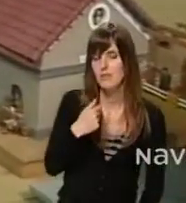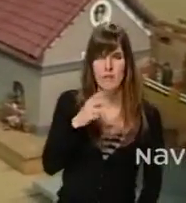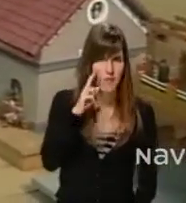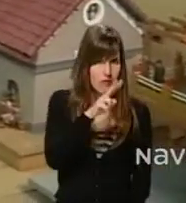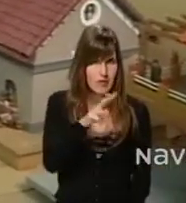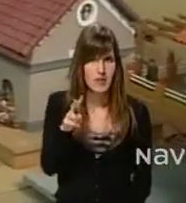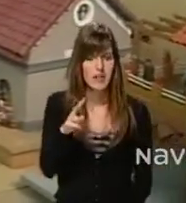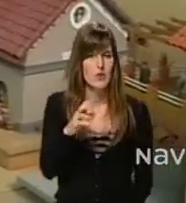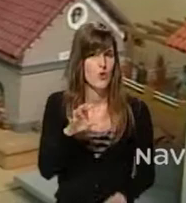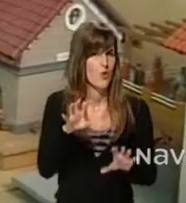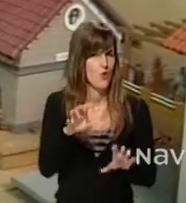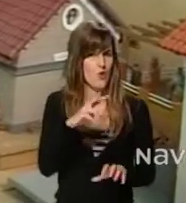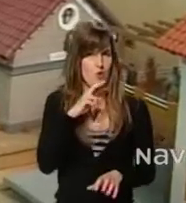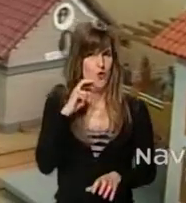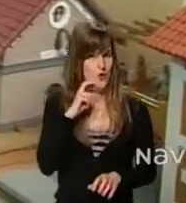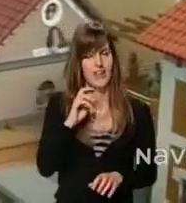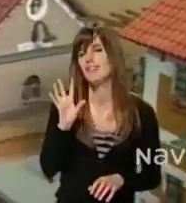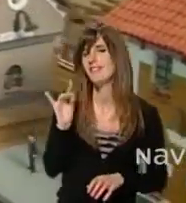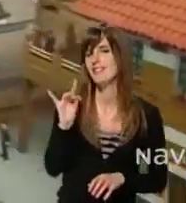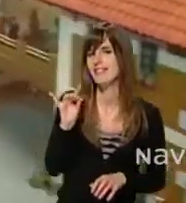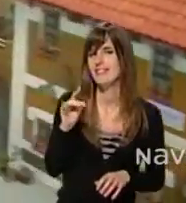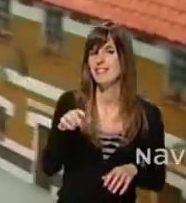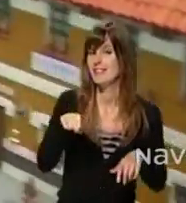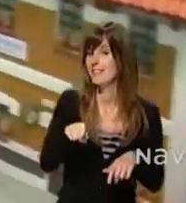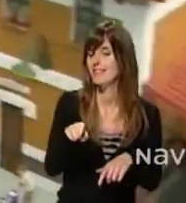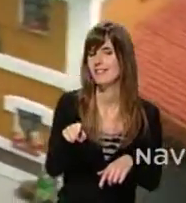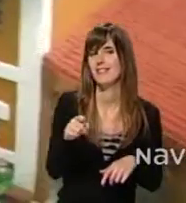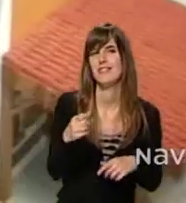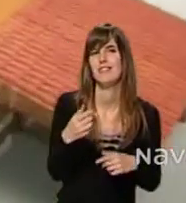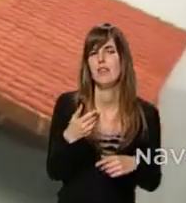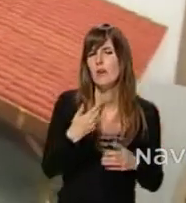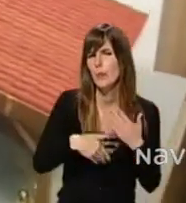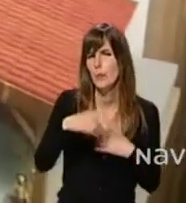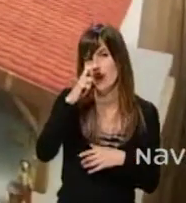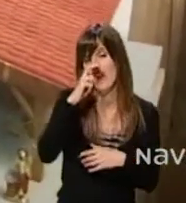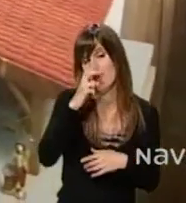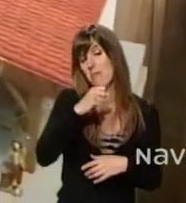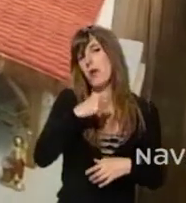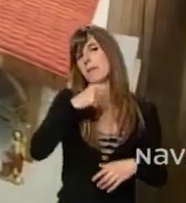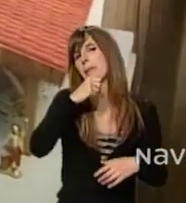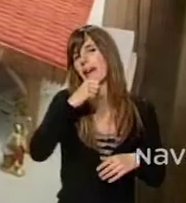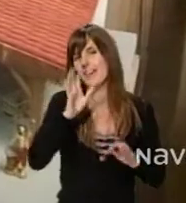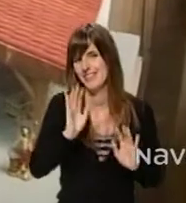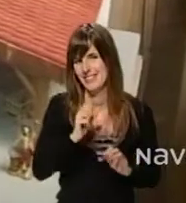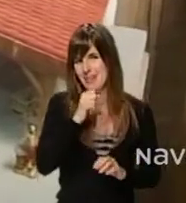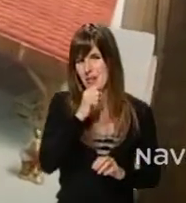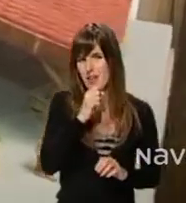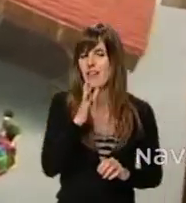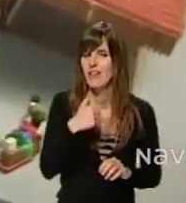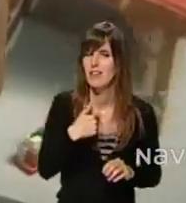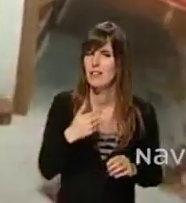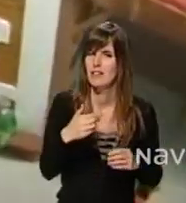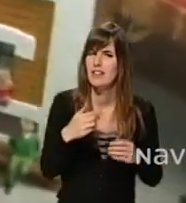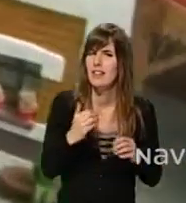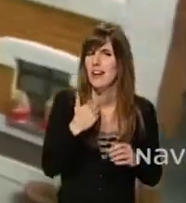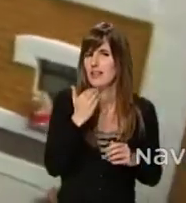Muy bien. viendo una de tus joyas. Pues sí, esta es antigua o vieja, como quieras, porque fueron de las